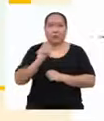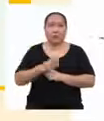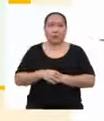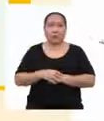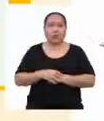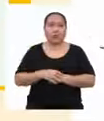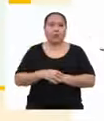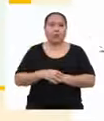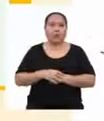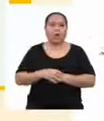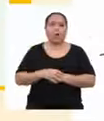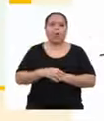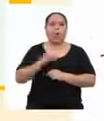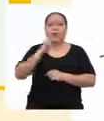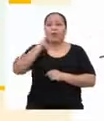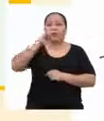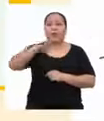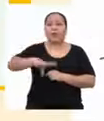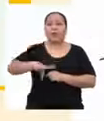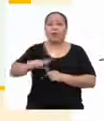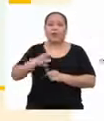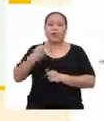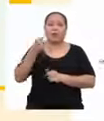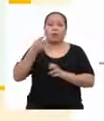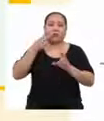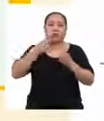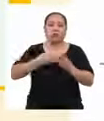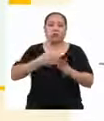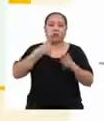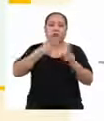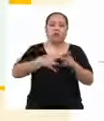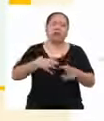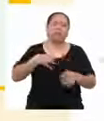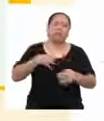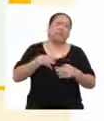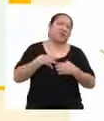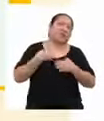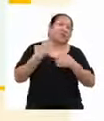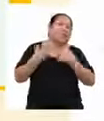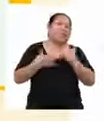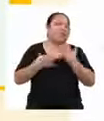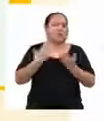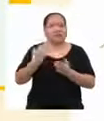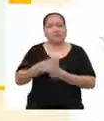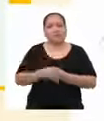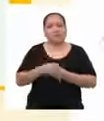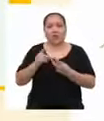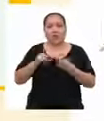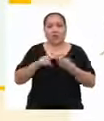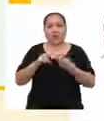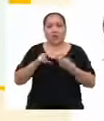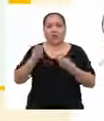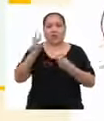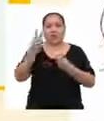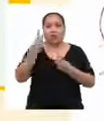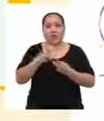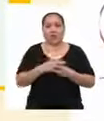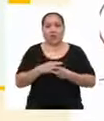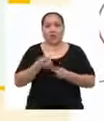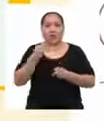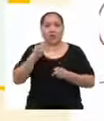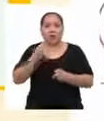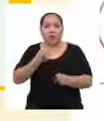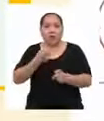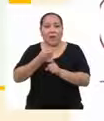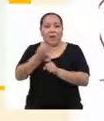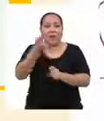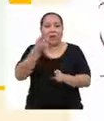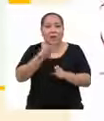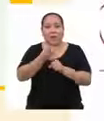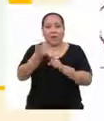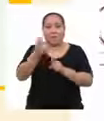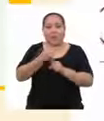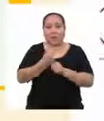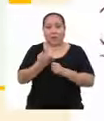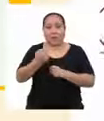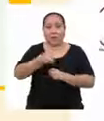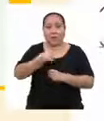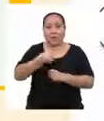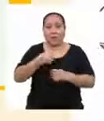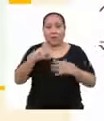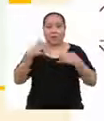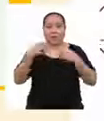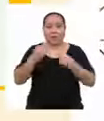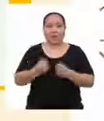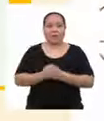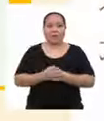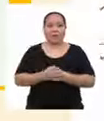encuestados señaló que el tráfico le genera estrés. El segundo modo de cómo afecta el tráfico a la salud es